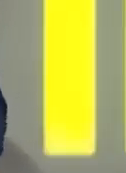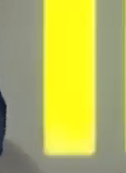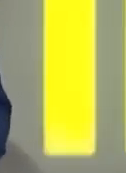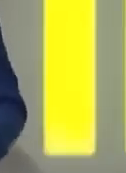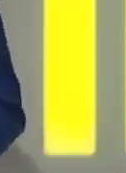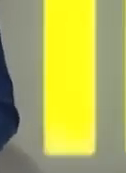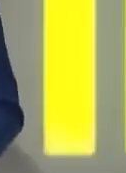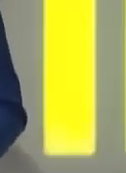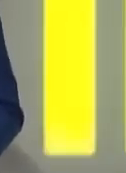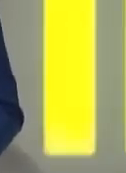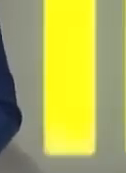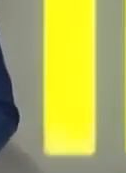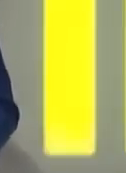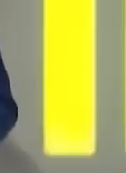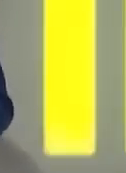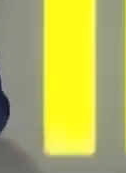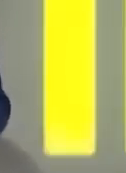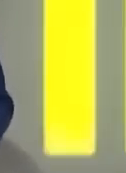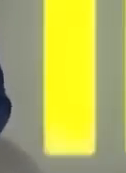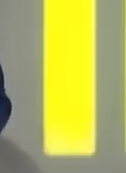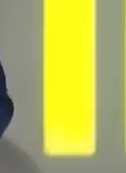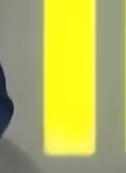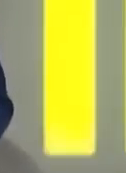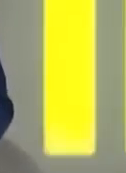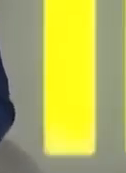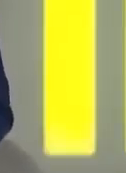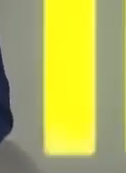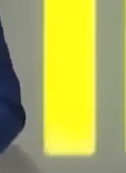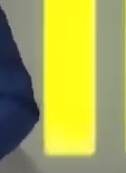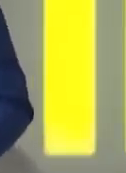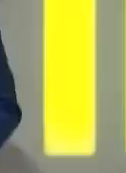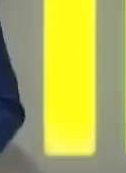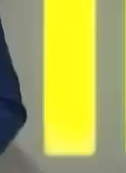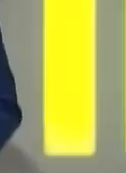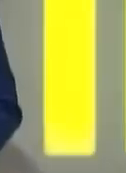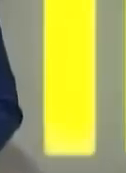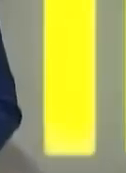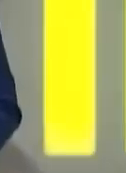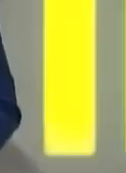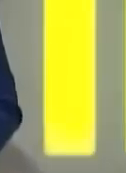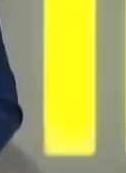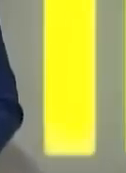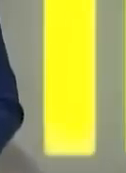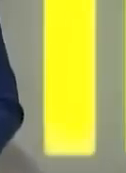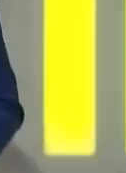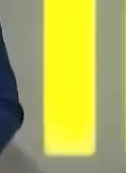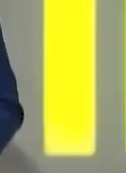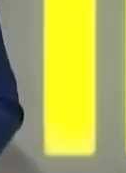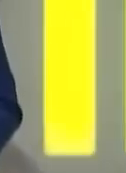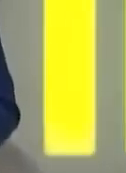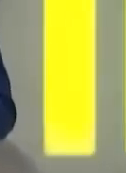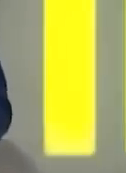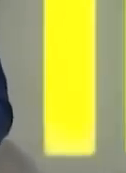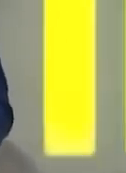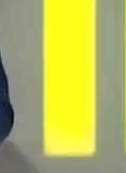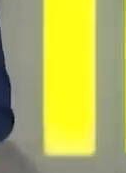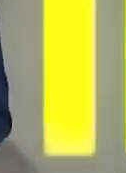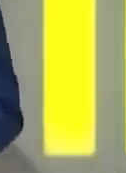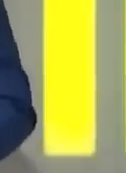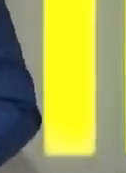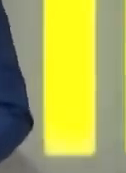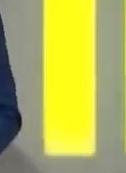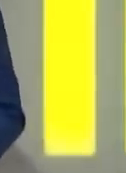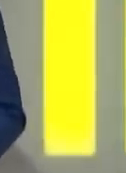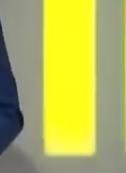diversos temas que estaremos ampliando más adelante en nuestras emisiones por lo pronto le invitamos a seguir conectados con la señal de venezolana de televisión en breve